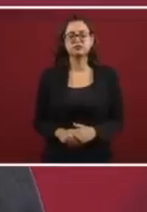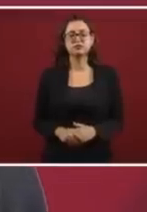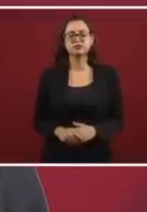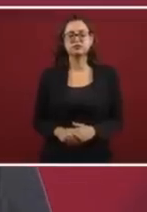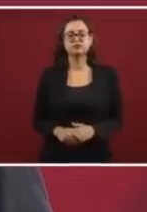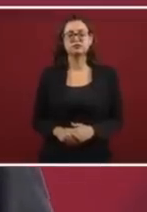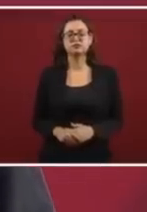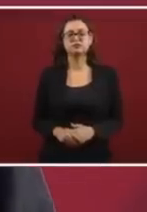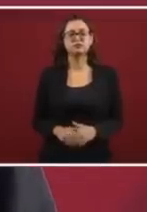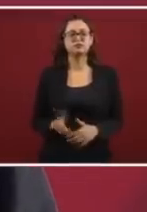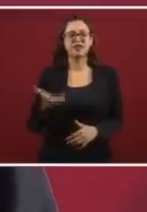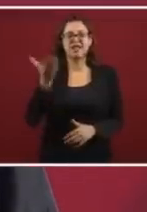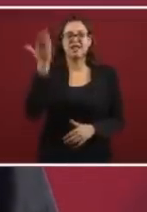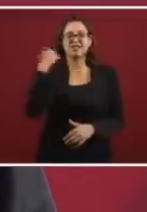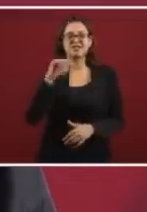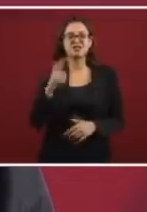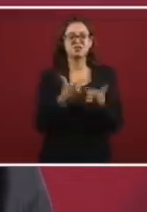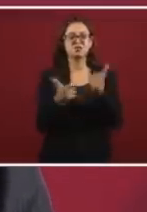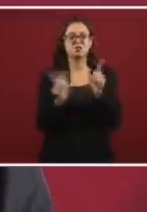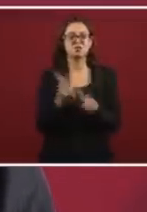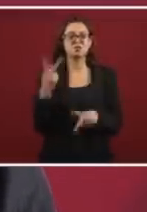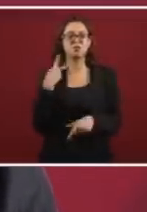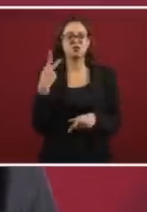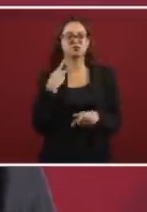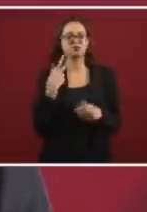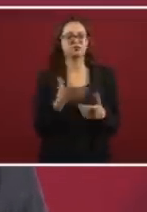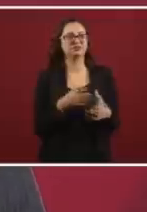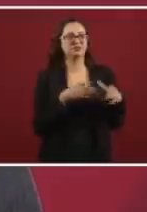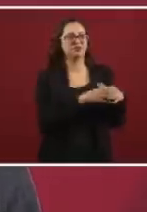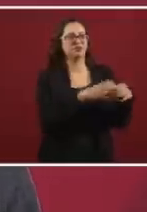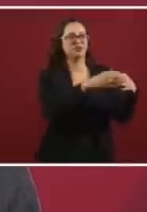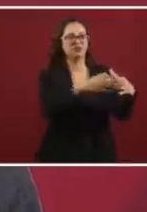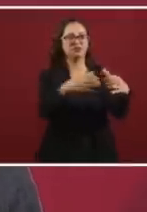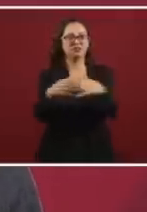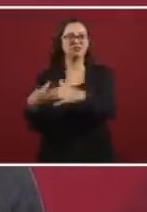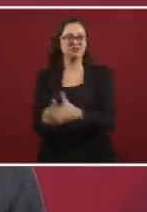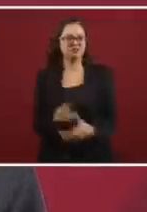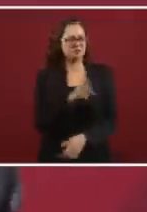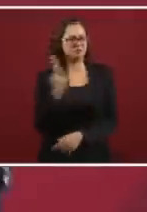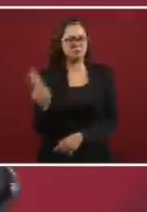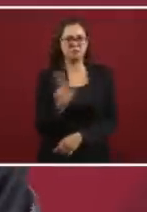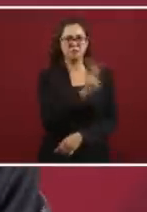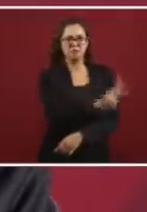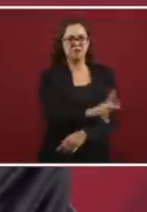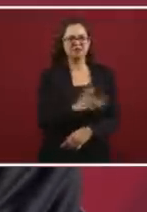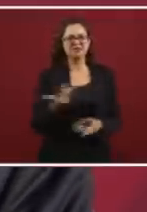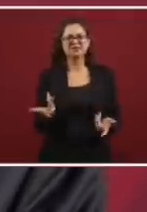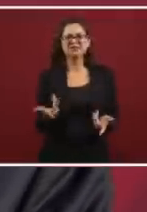los sectores pues de los partidos así están actuando como